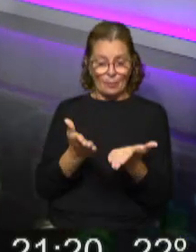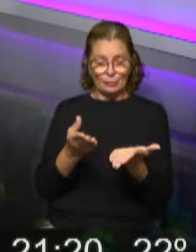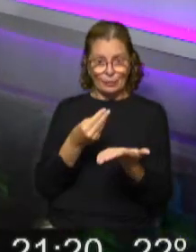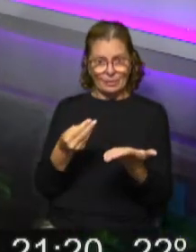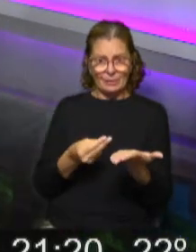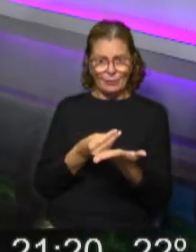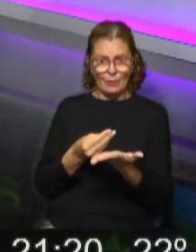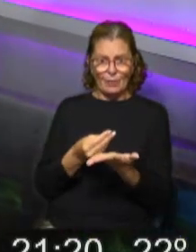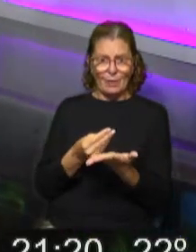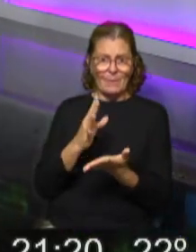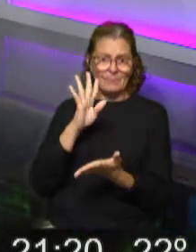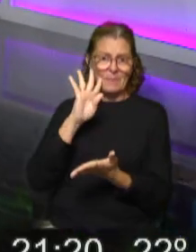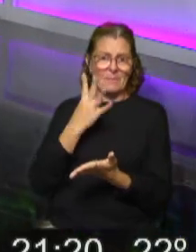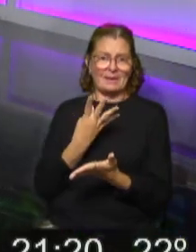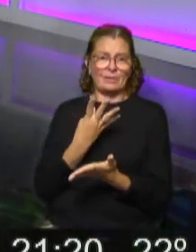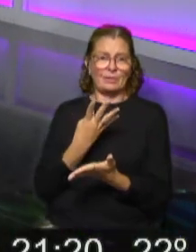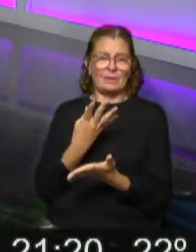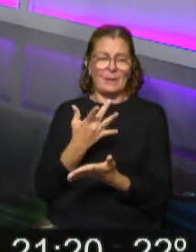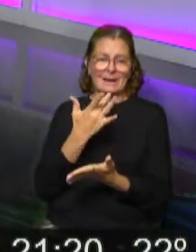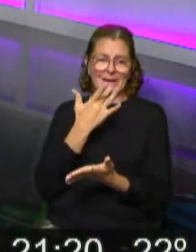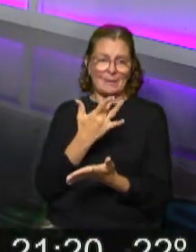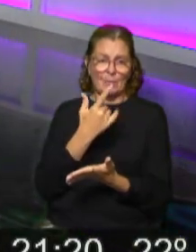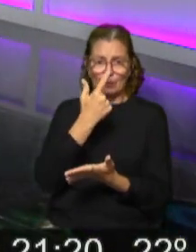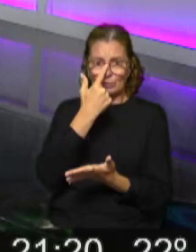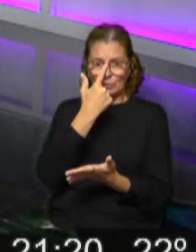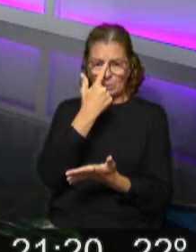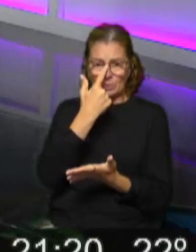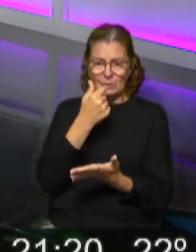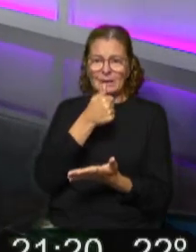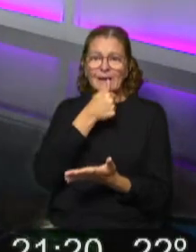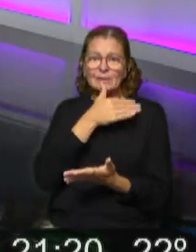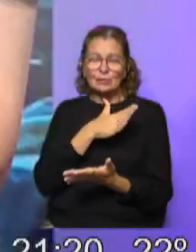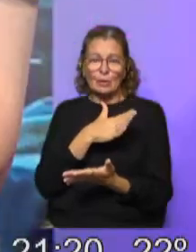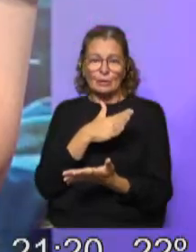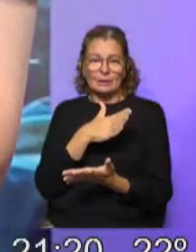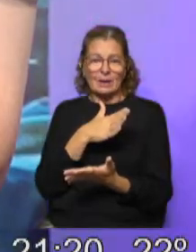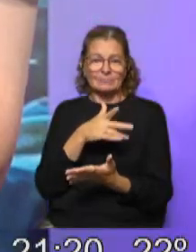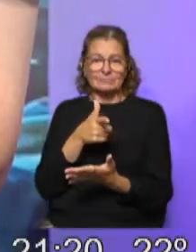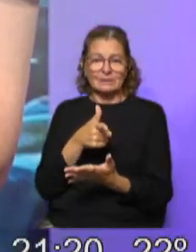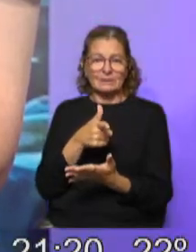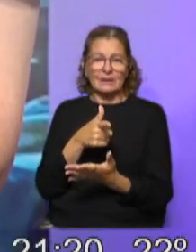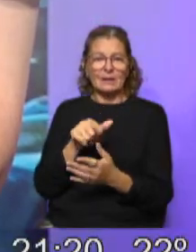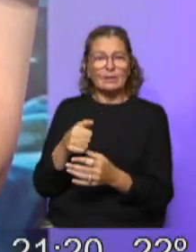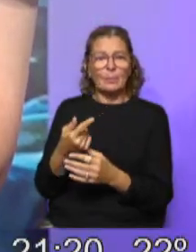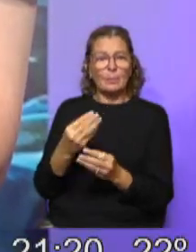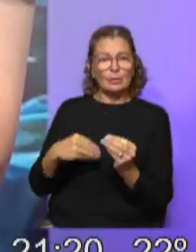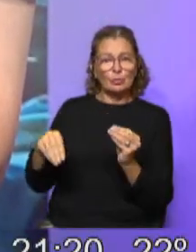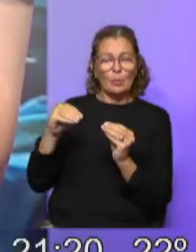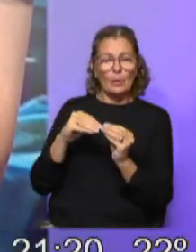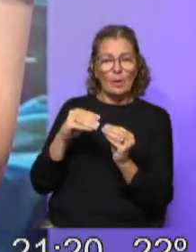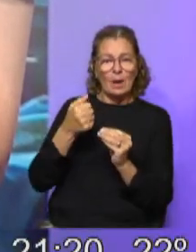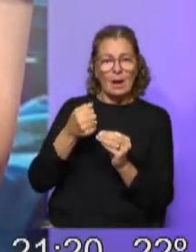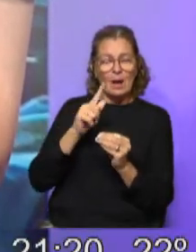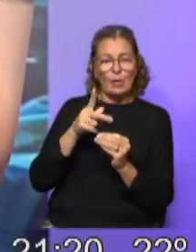dibujos Lucía y me parecieron que iban precioso con lo que es la historia de Cordón Sojo. Y después se sumó también